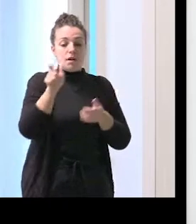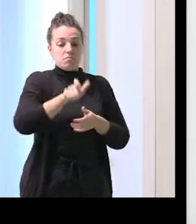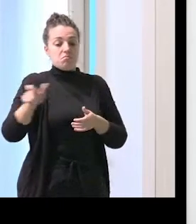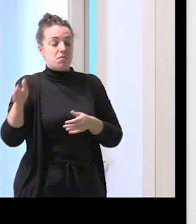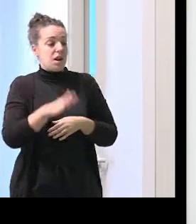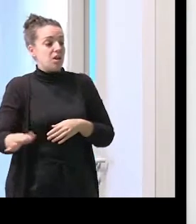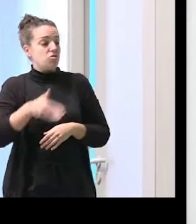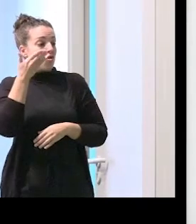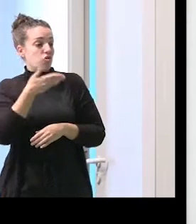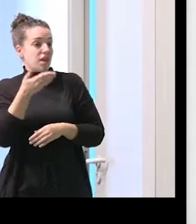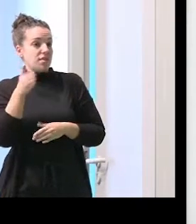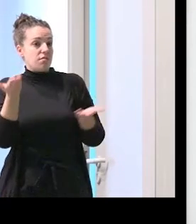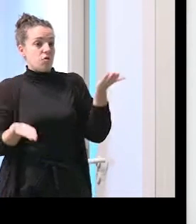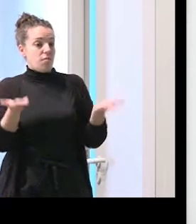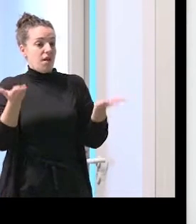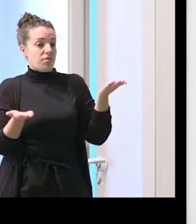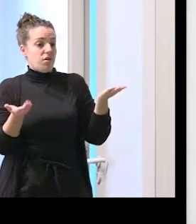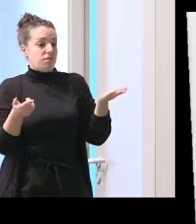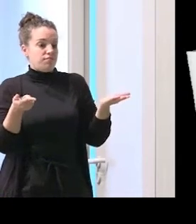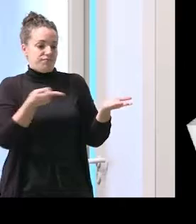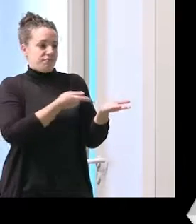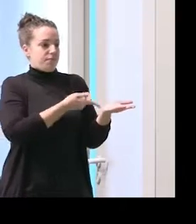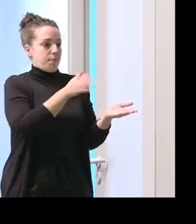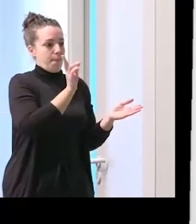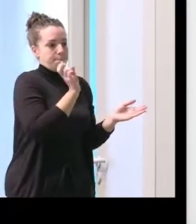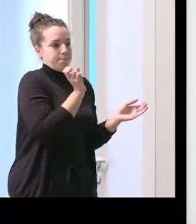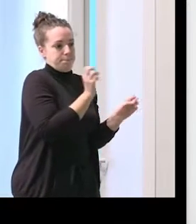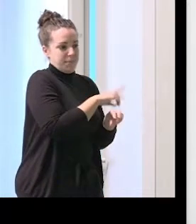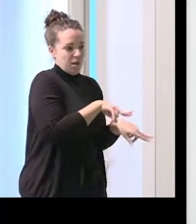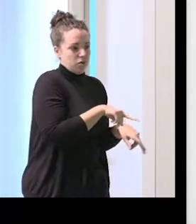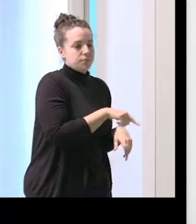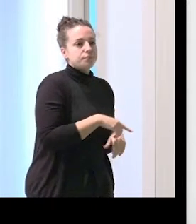otros factores de riesgo auditivo. Son cifras importantes.